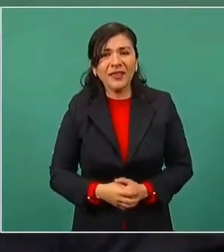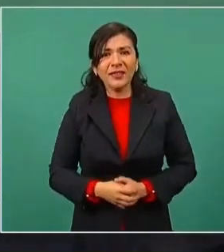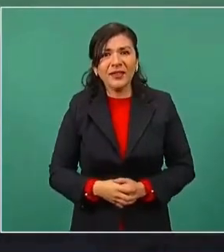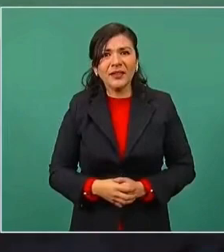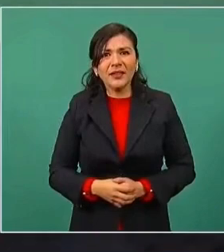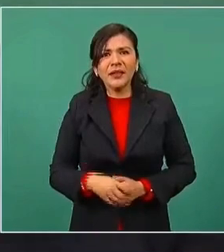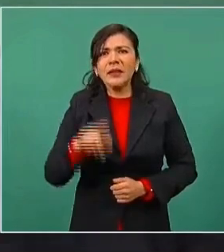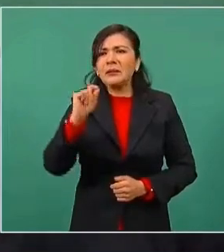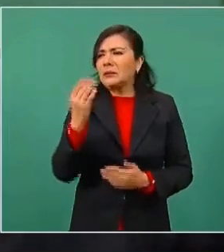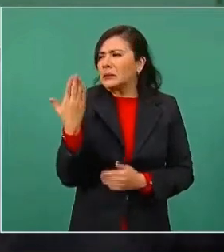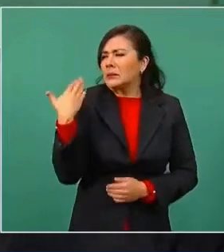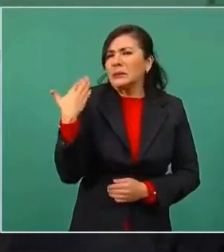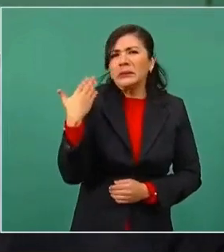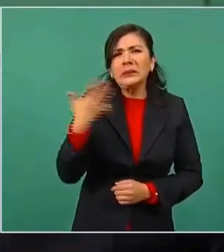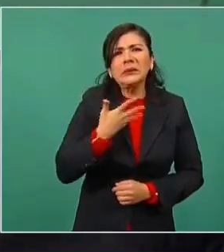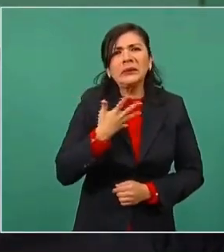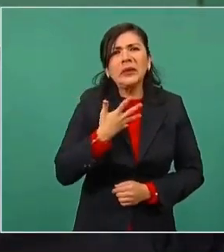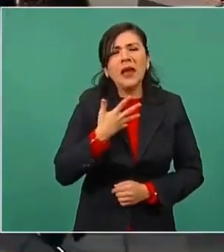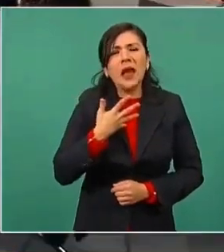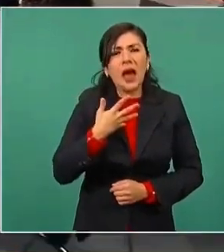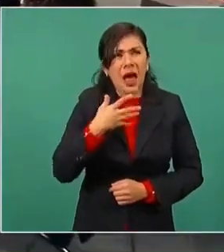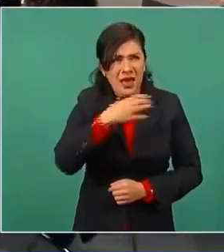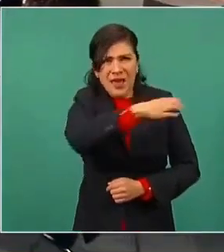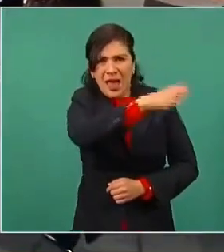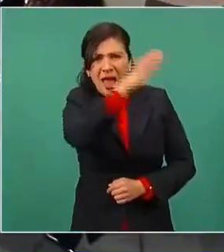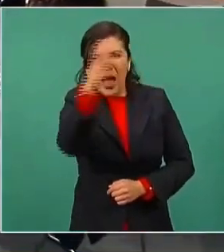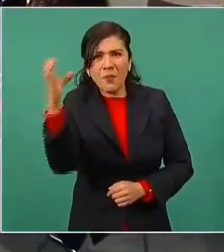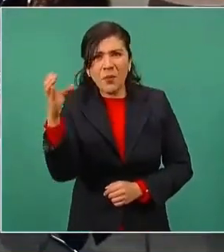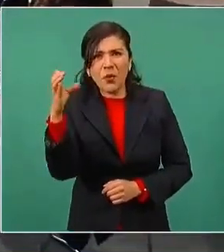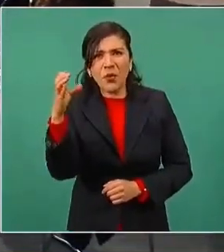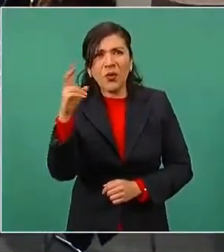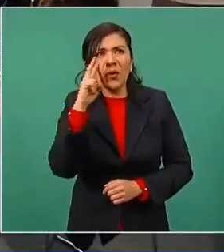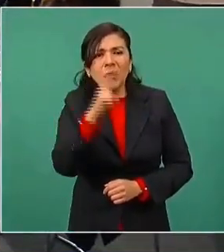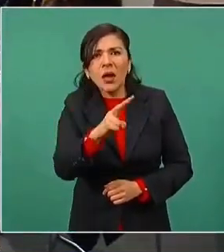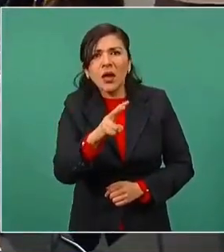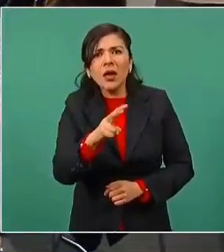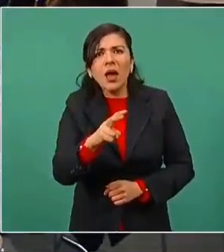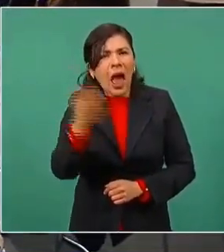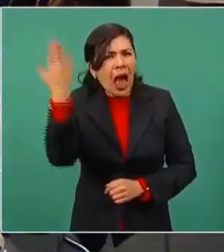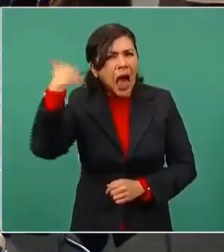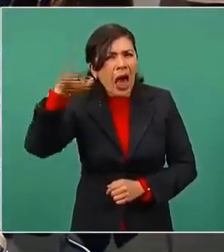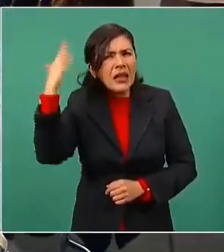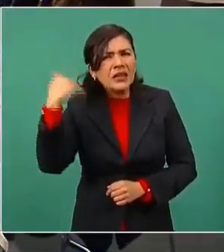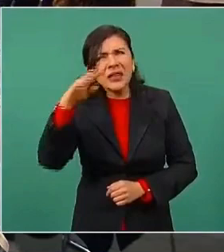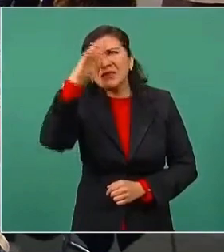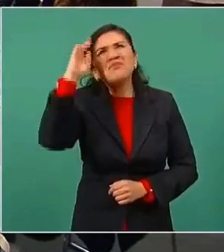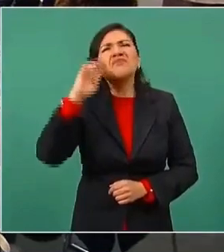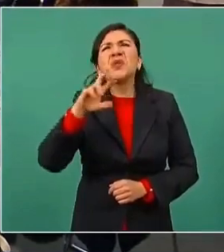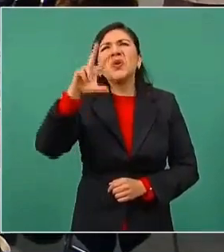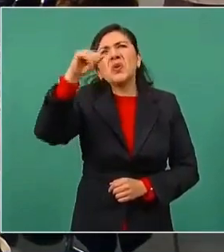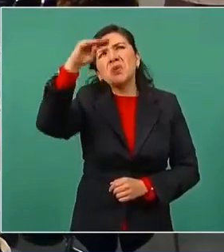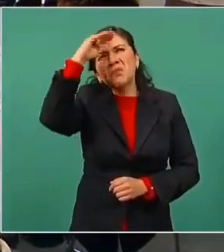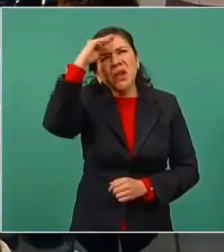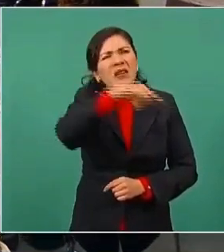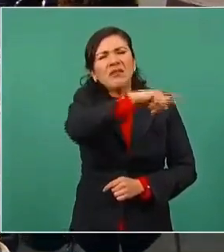Hasta hace poco en el campo no se sabía qué era el